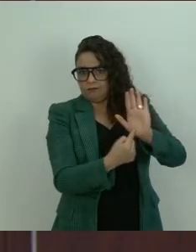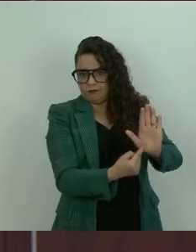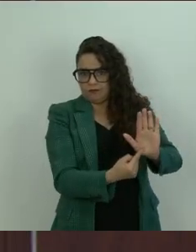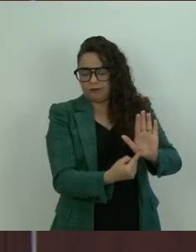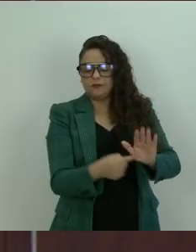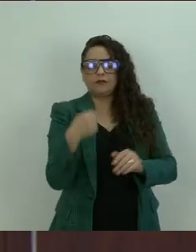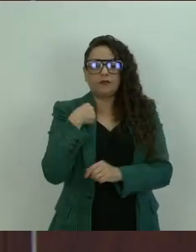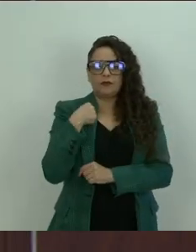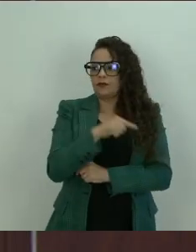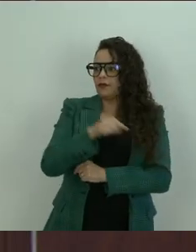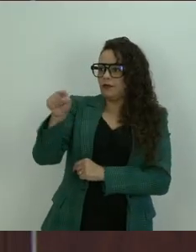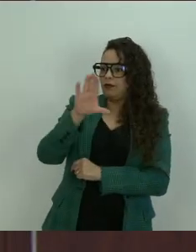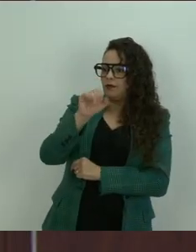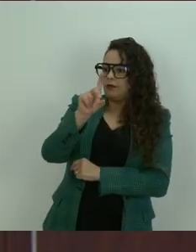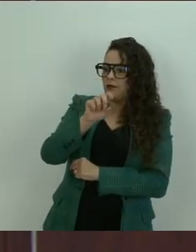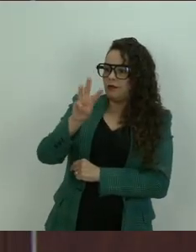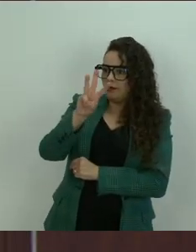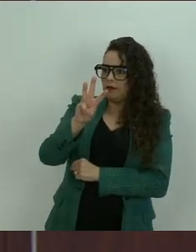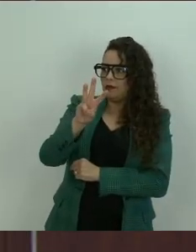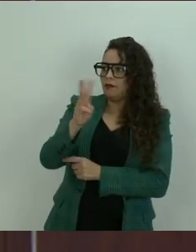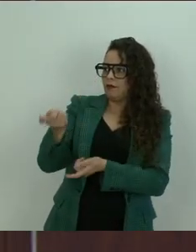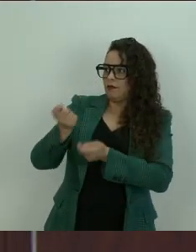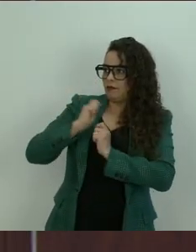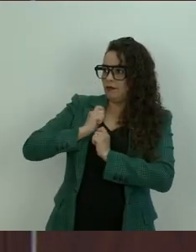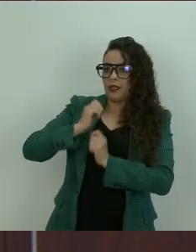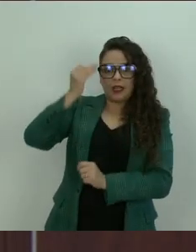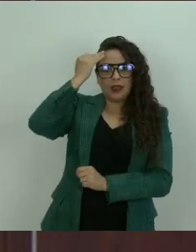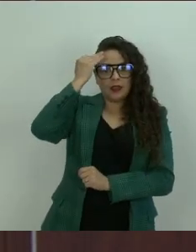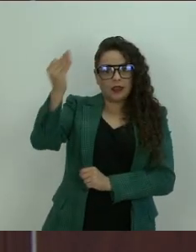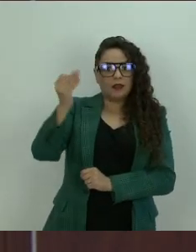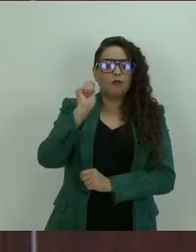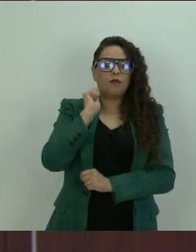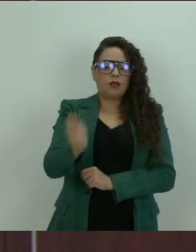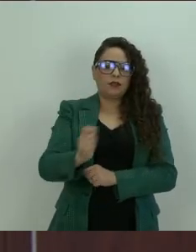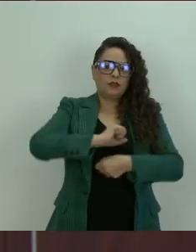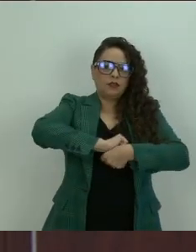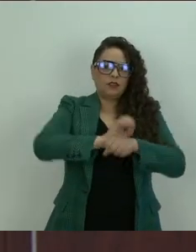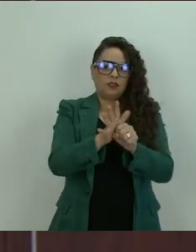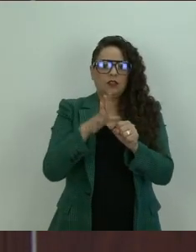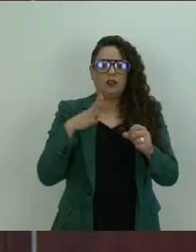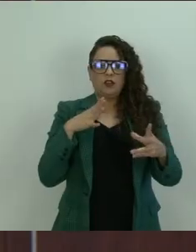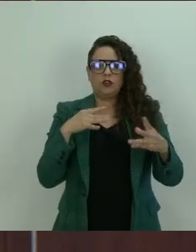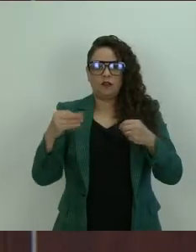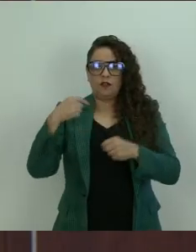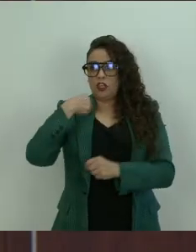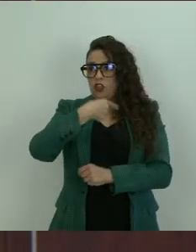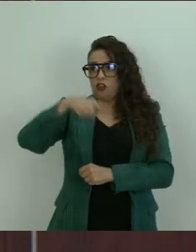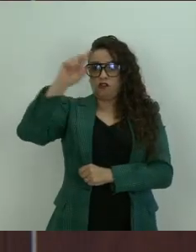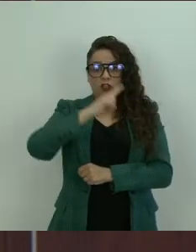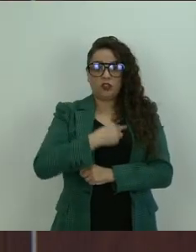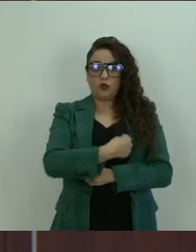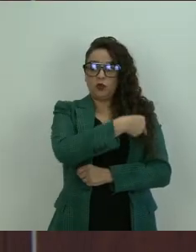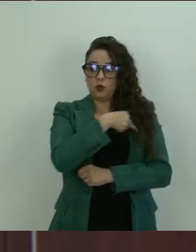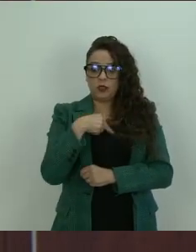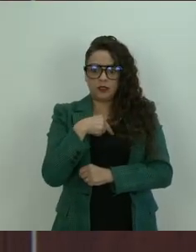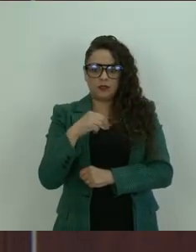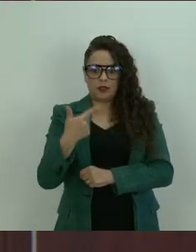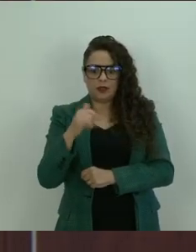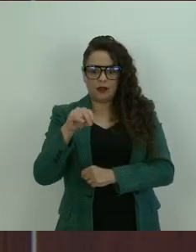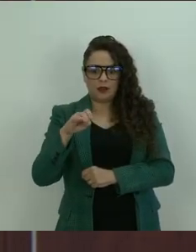Mi elección fue en pandemia y mi primera asistencia a Ginebra seguíamos en